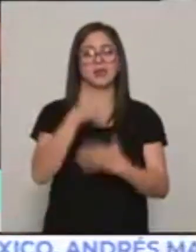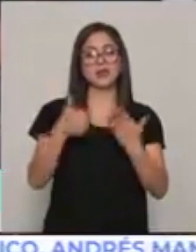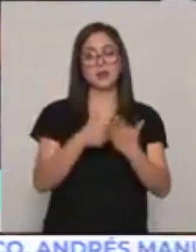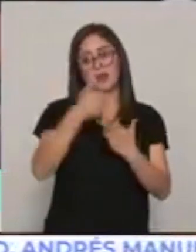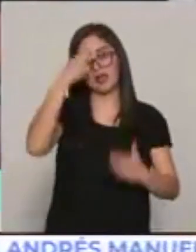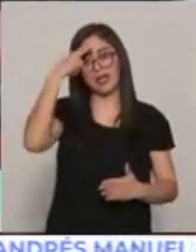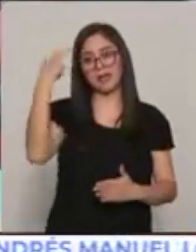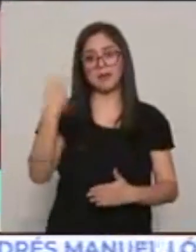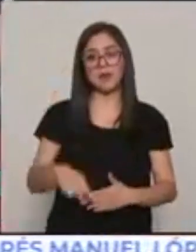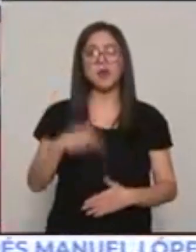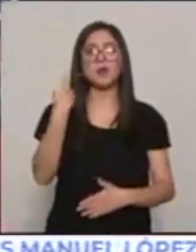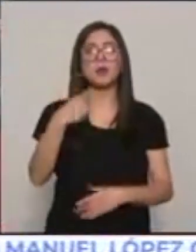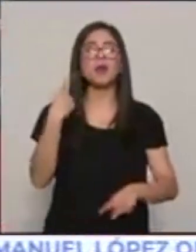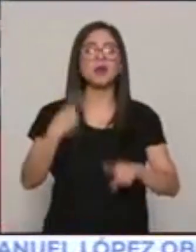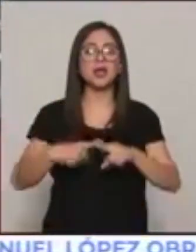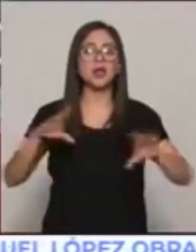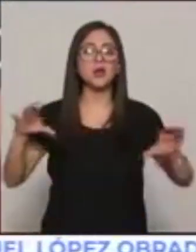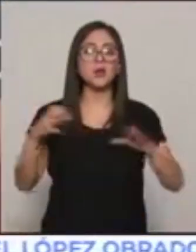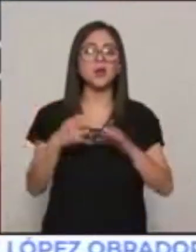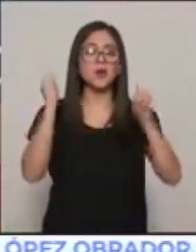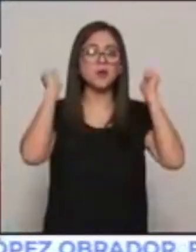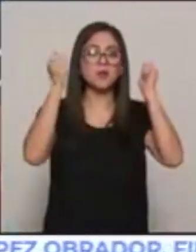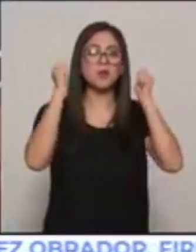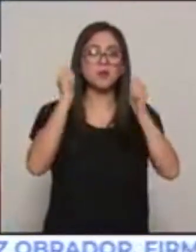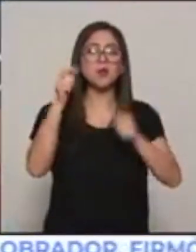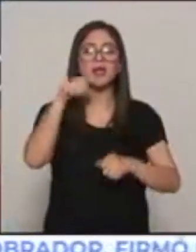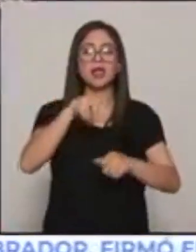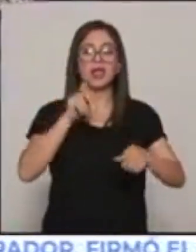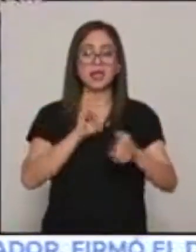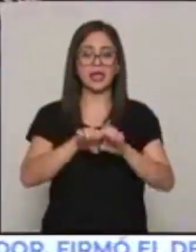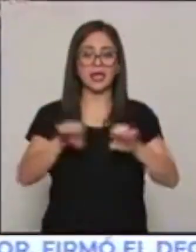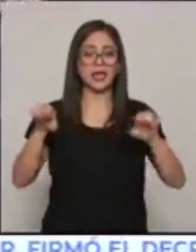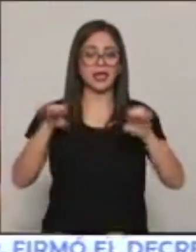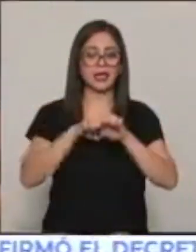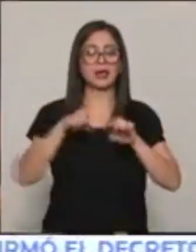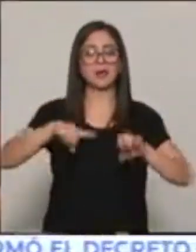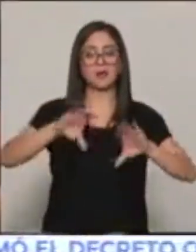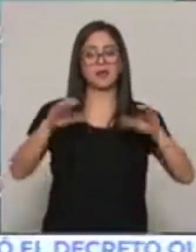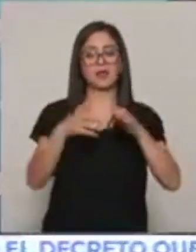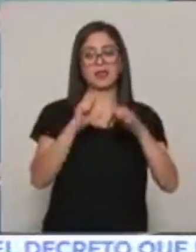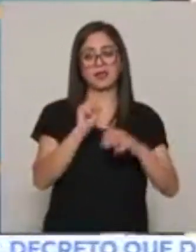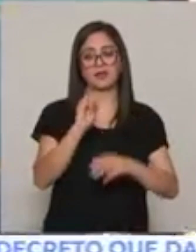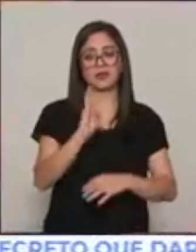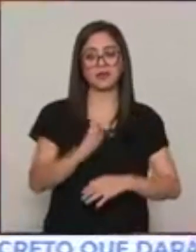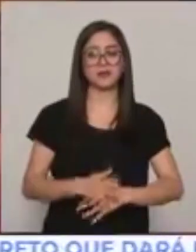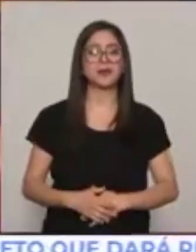sí, acompañado de las porristas de los Pieles Rojas.